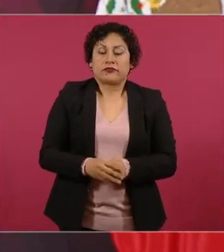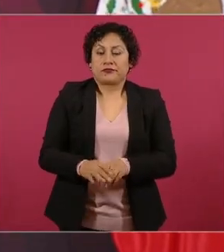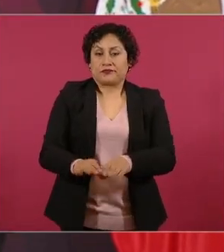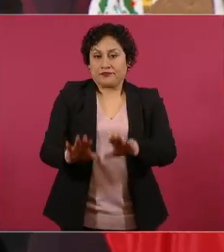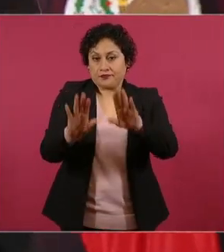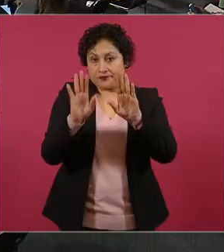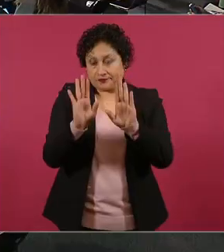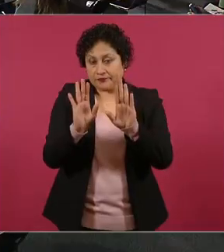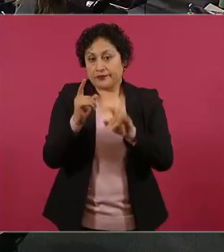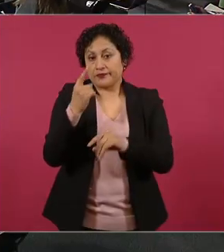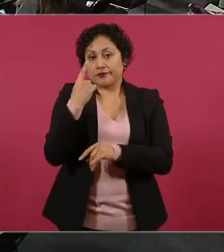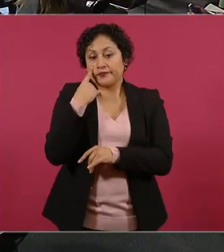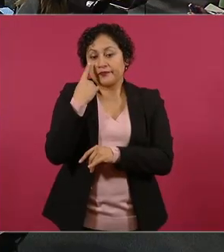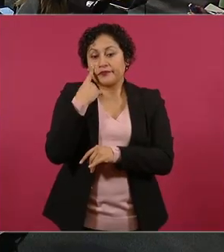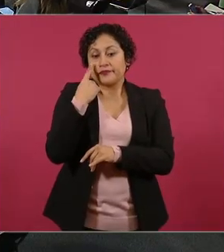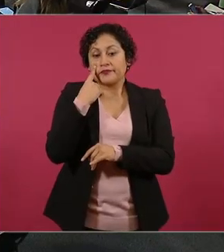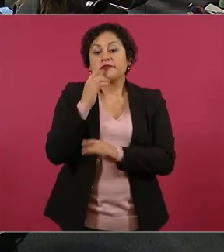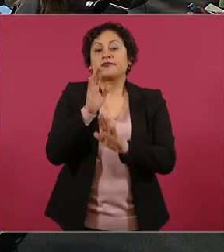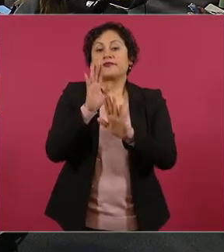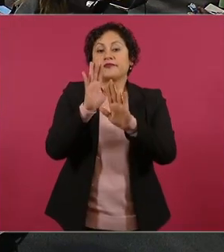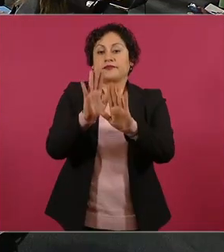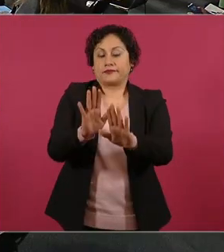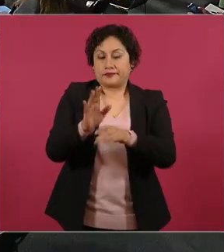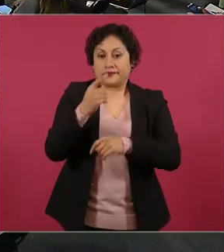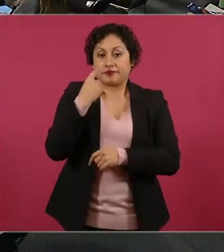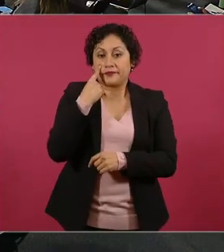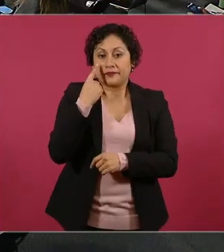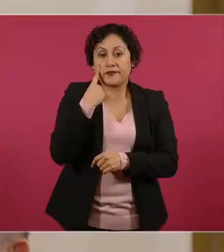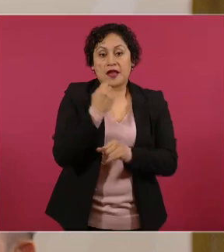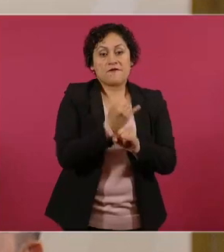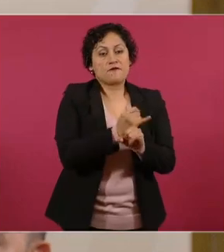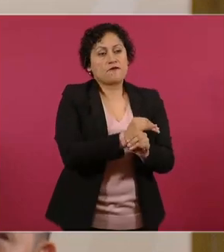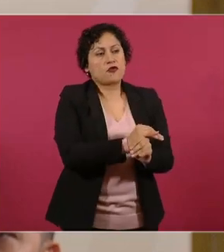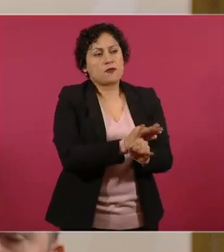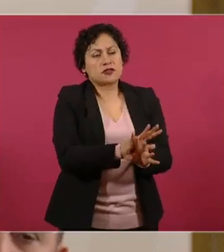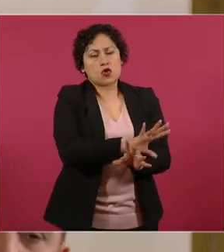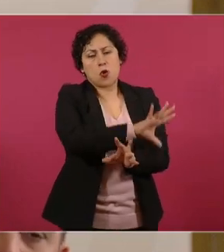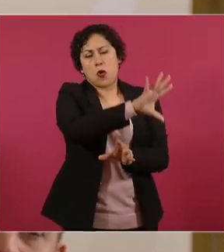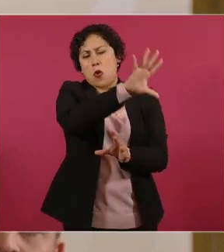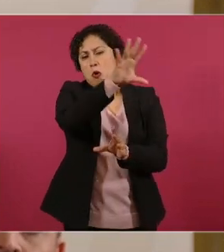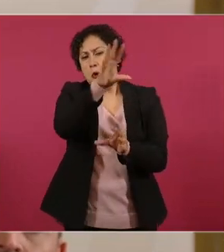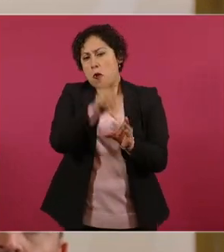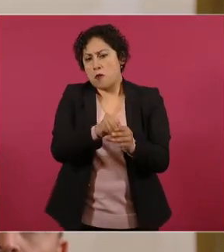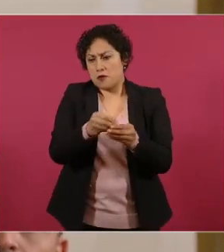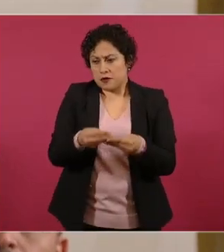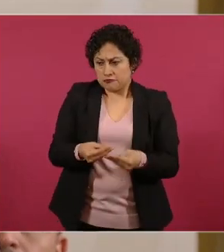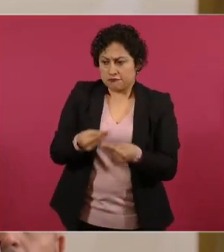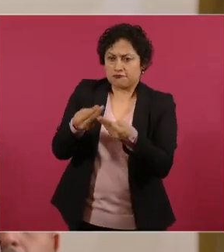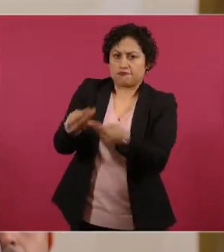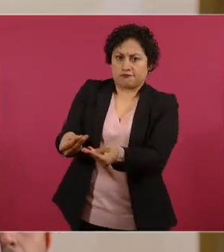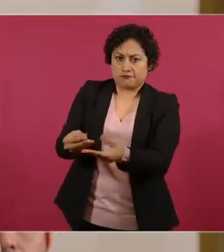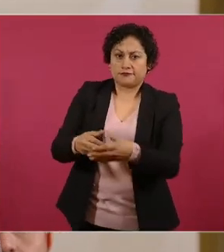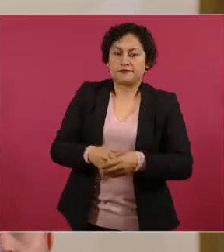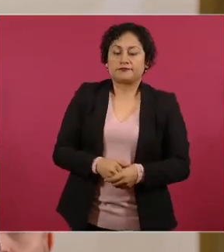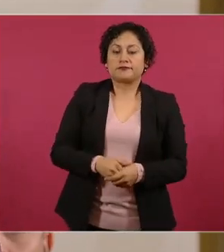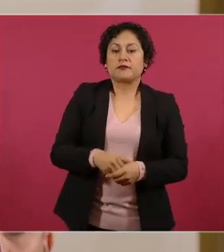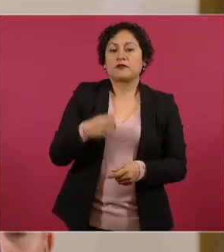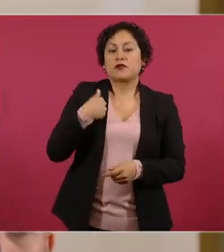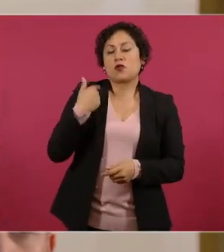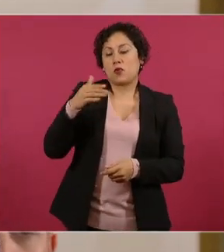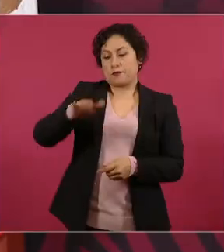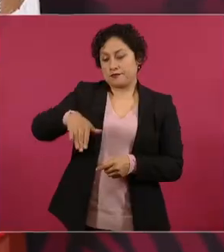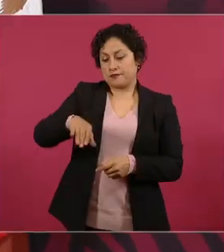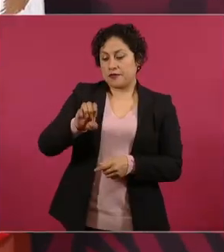formas, les van a dar toda la información. Le voy a pedir a